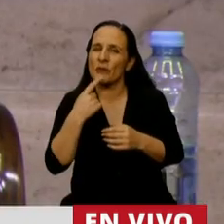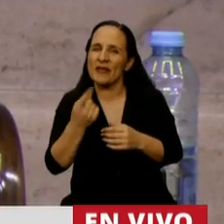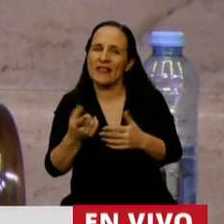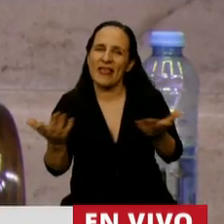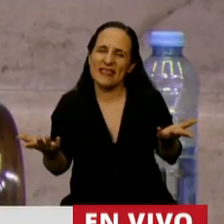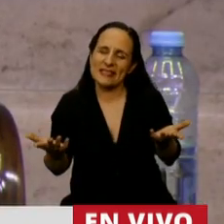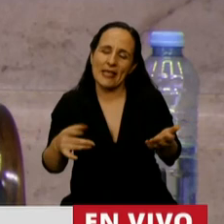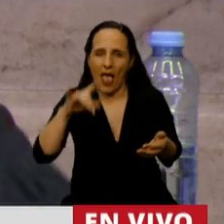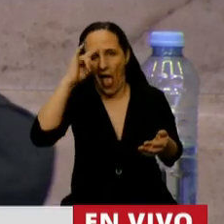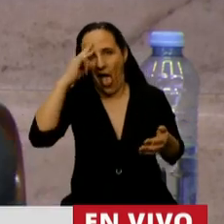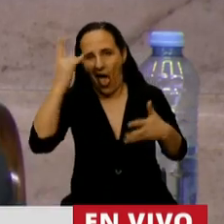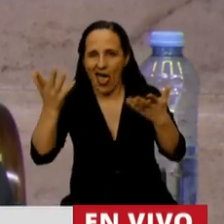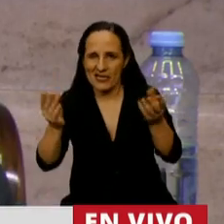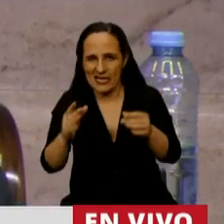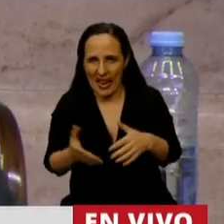termina siendo pura